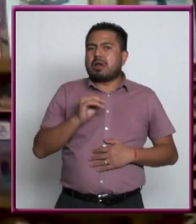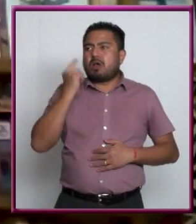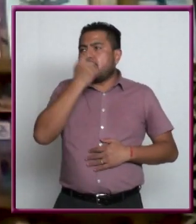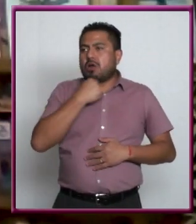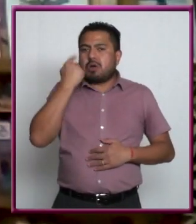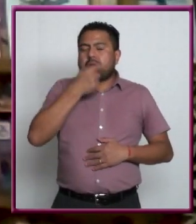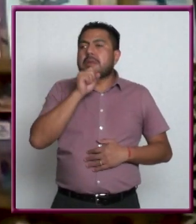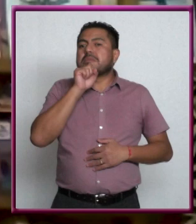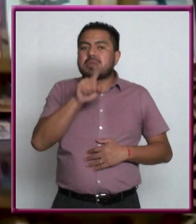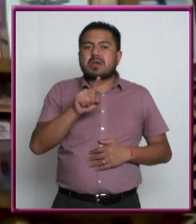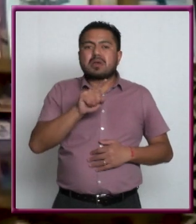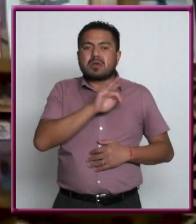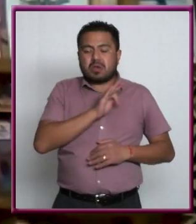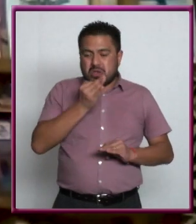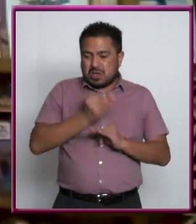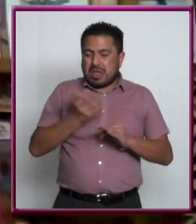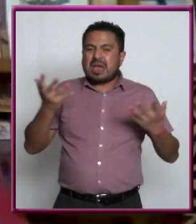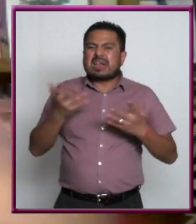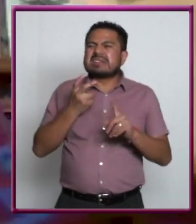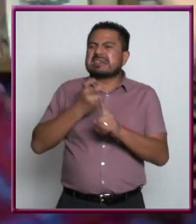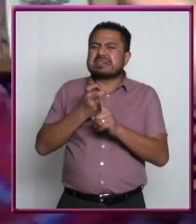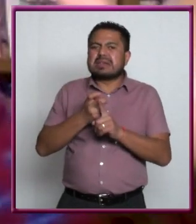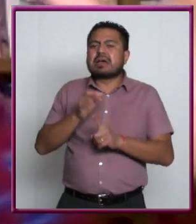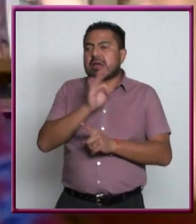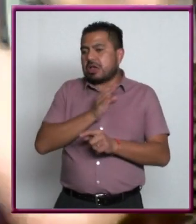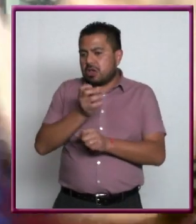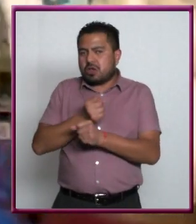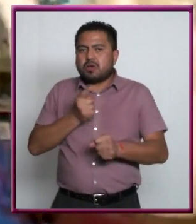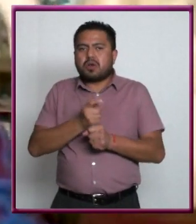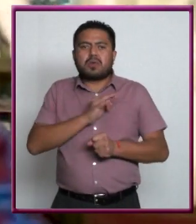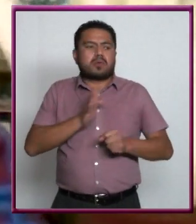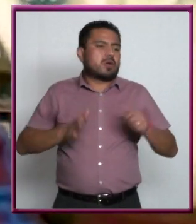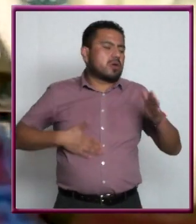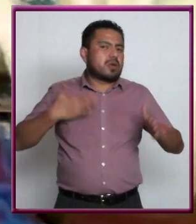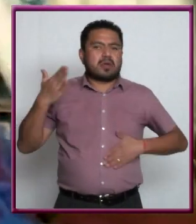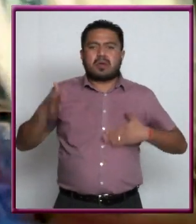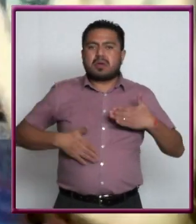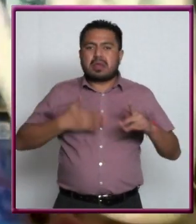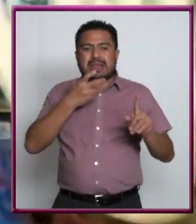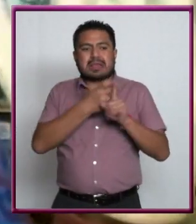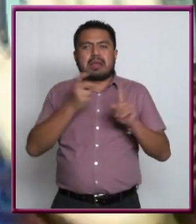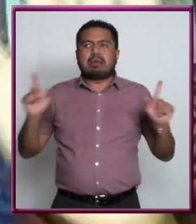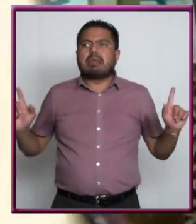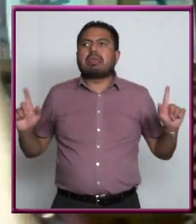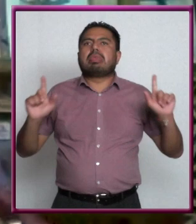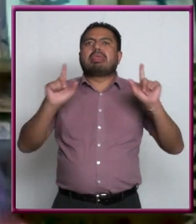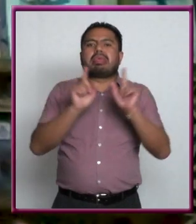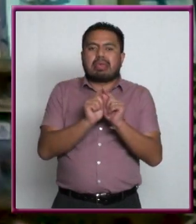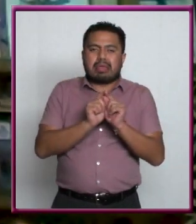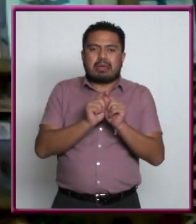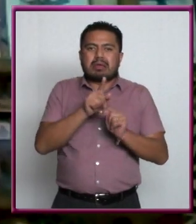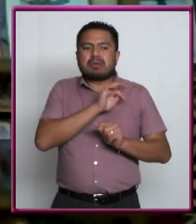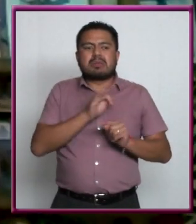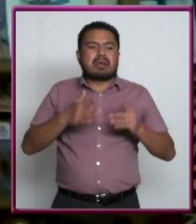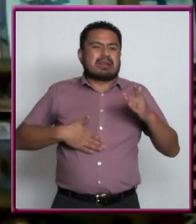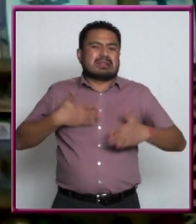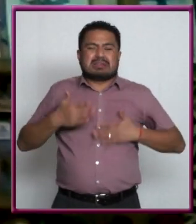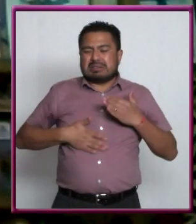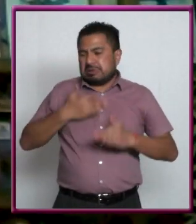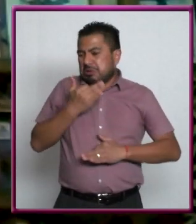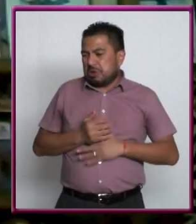quieras, o sea, horas incluso. Y lo que está haciendo es que de tener la posibilidad de disfrutar esto,